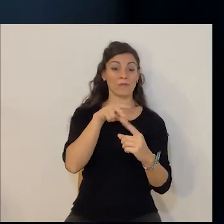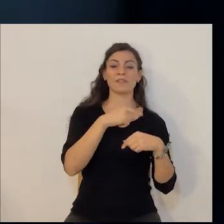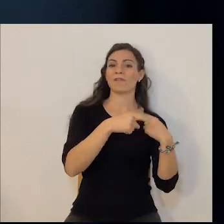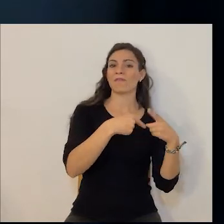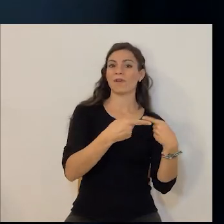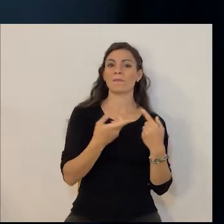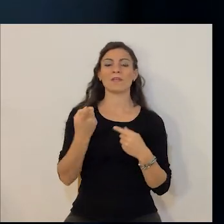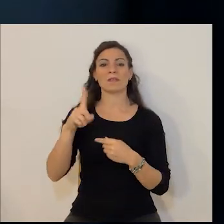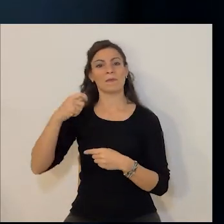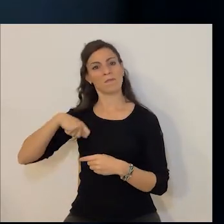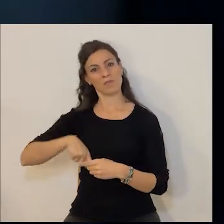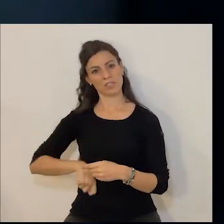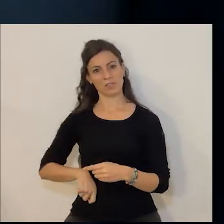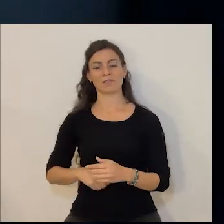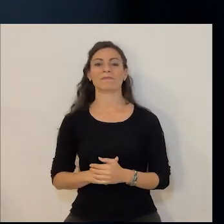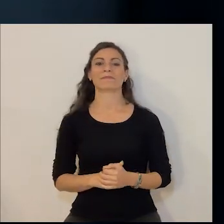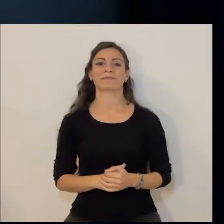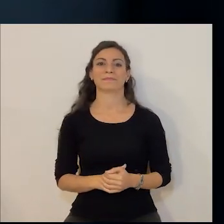vista de los profesionales.